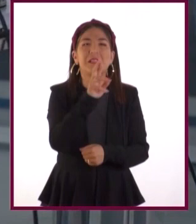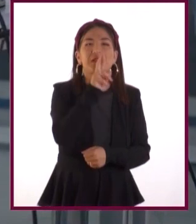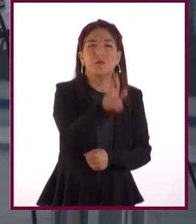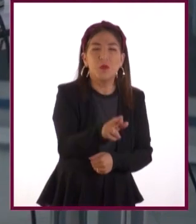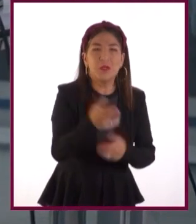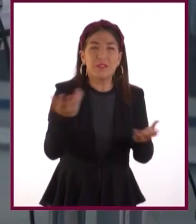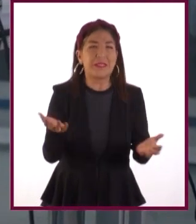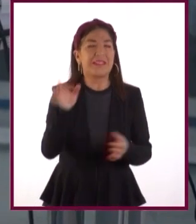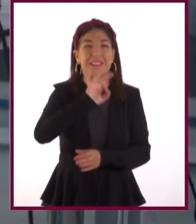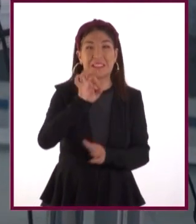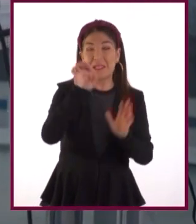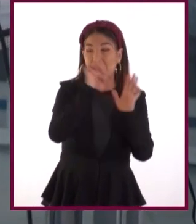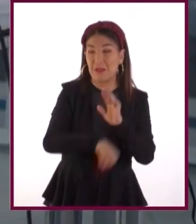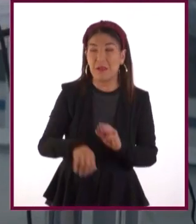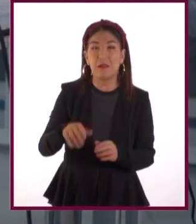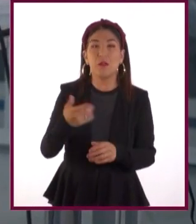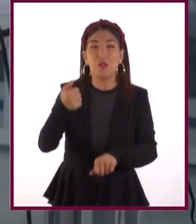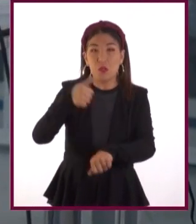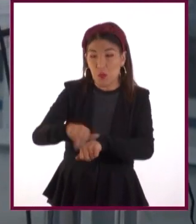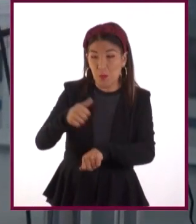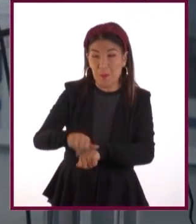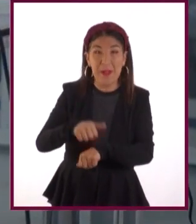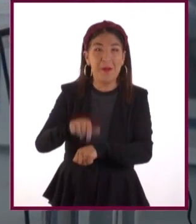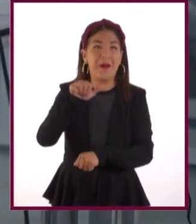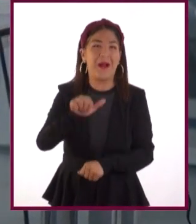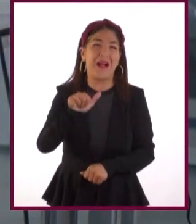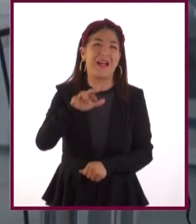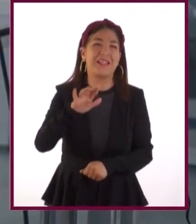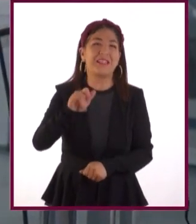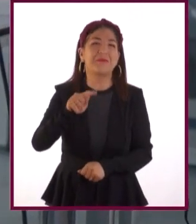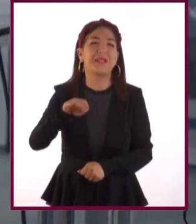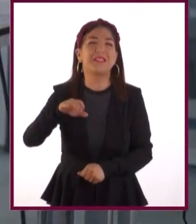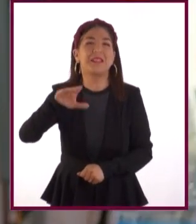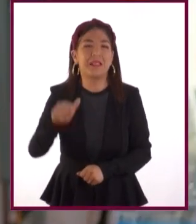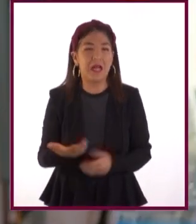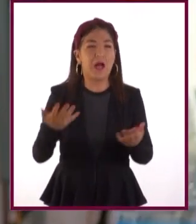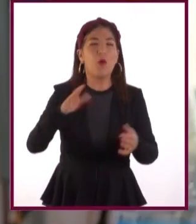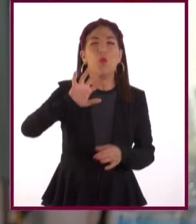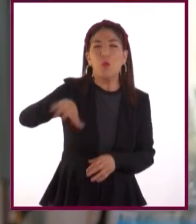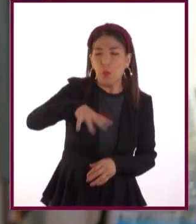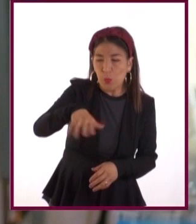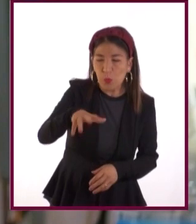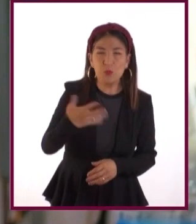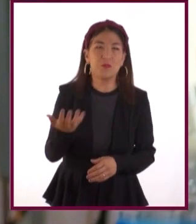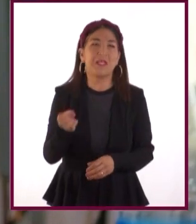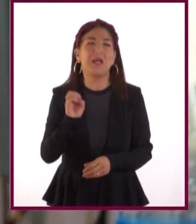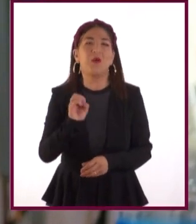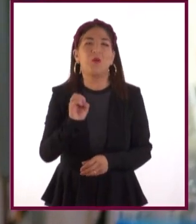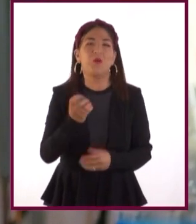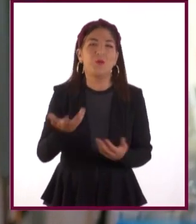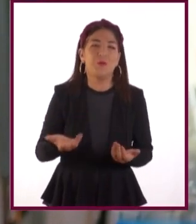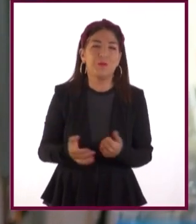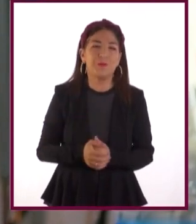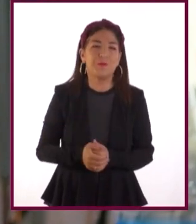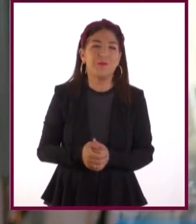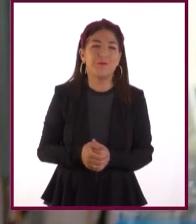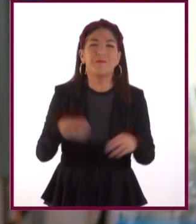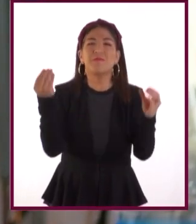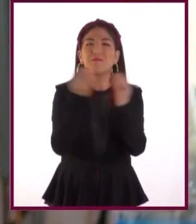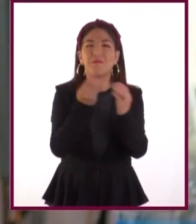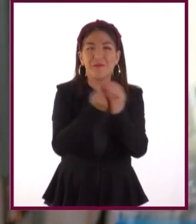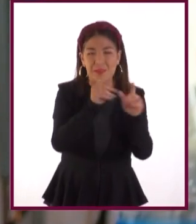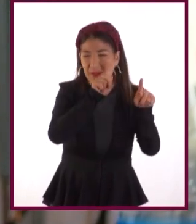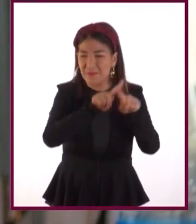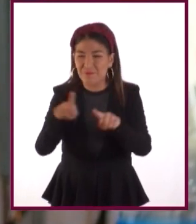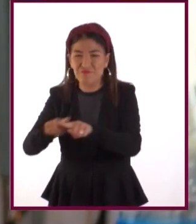resolver. Si va a ser como un problema que solo se resuelve con operaciones aritméticas, o si es algo de búsqueda, o si queremos hacer